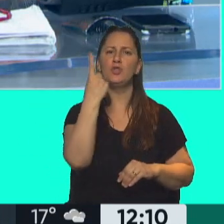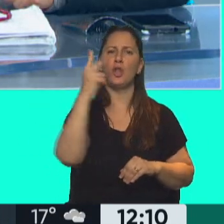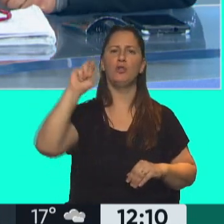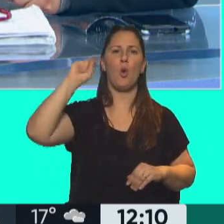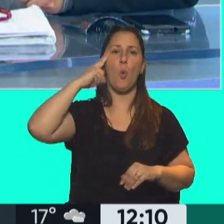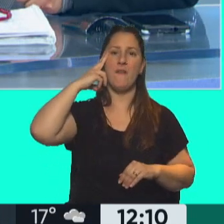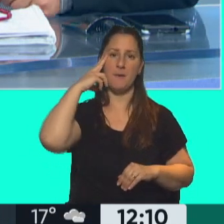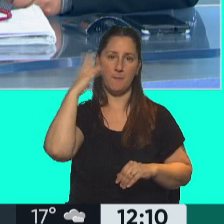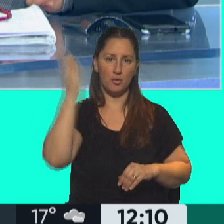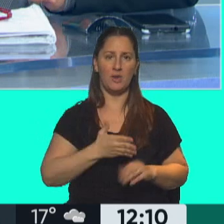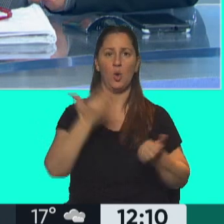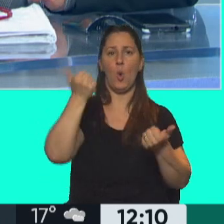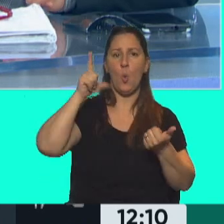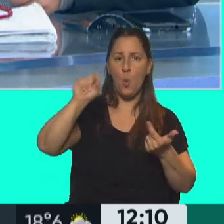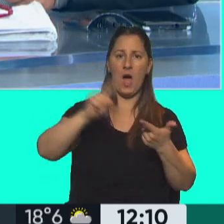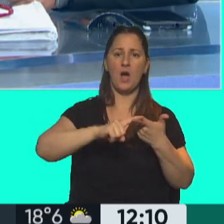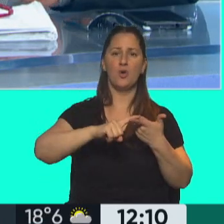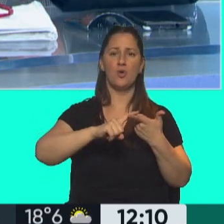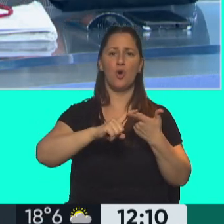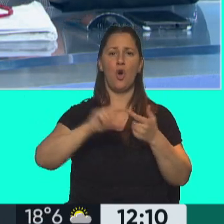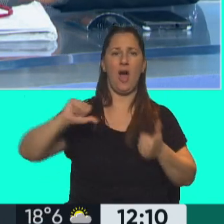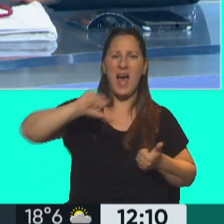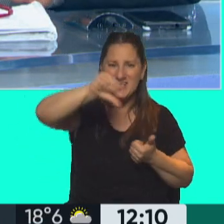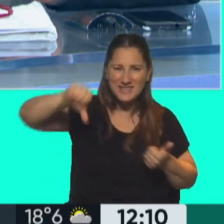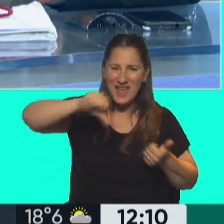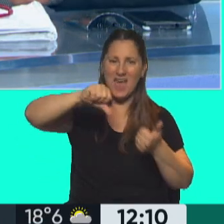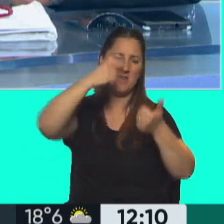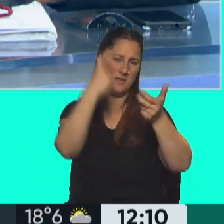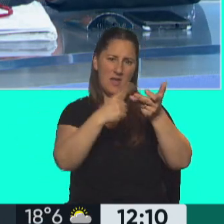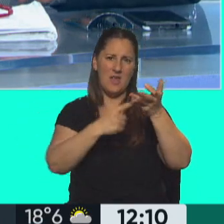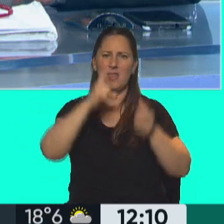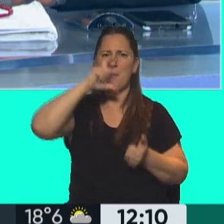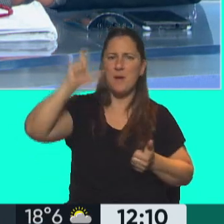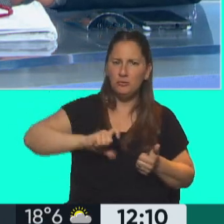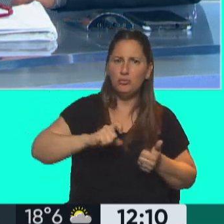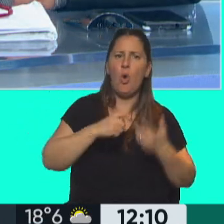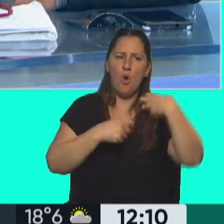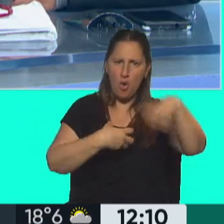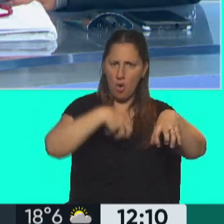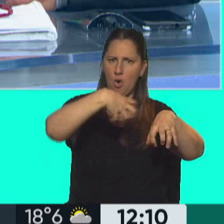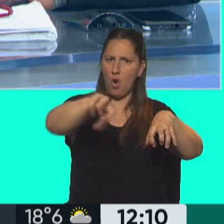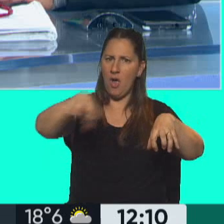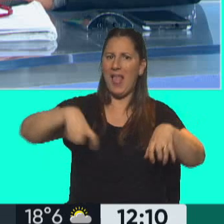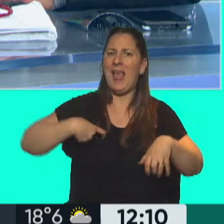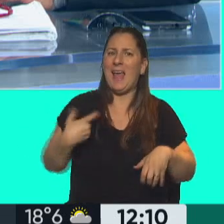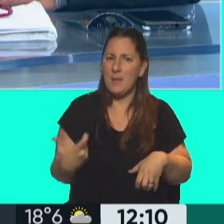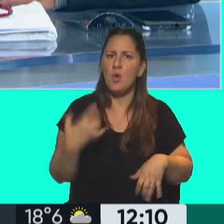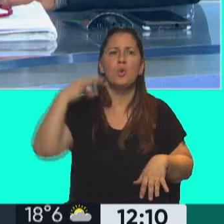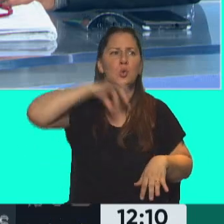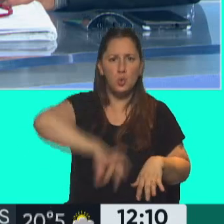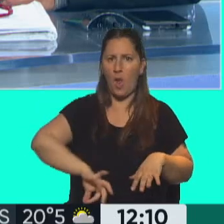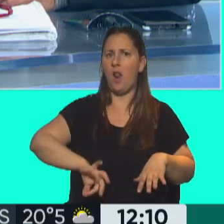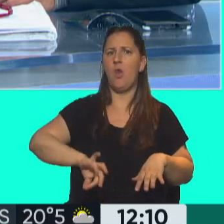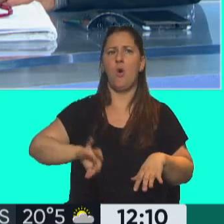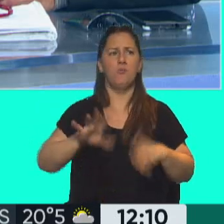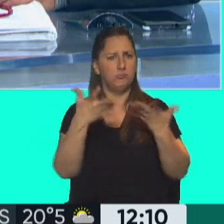109%. Seguros, bancarios, tenés el caso de aceiteros, hay varios petroleros, son varios los casos que inclusive estamos hablando de salarios arriba